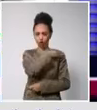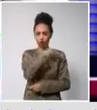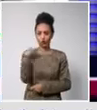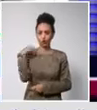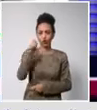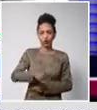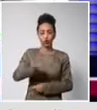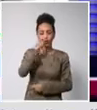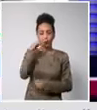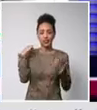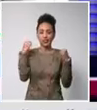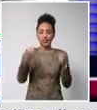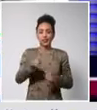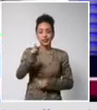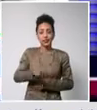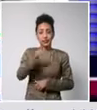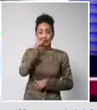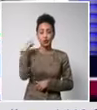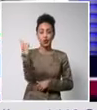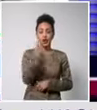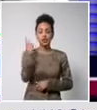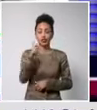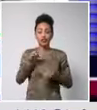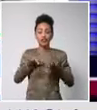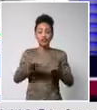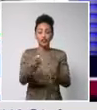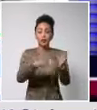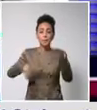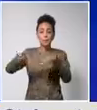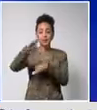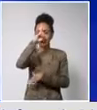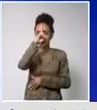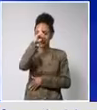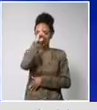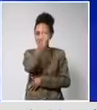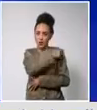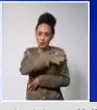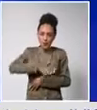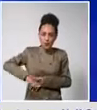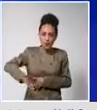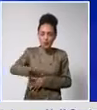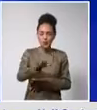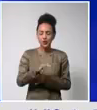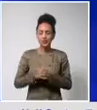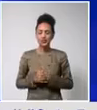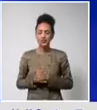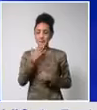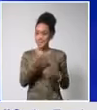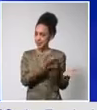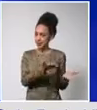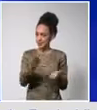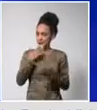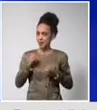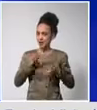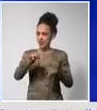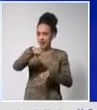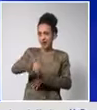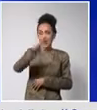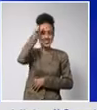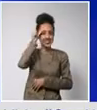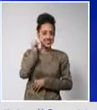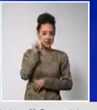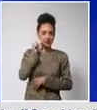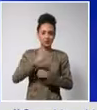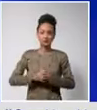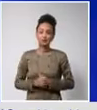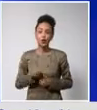García, director nacional de epidemiología del Ministerio de Salud Pública. Bienvenido, doctor, muy buenos días. Es sábado. Es sábado ya,